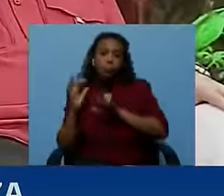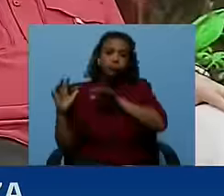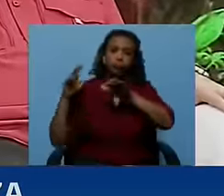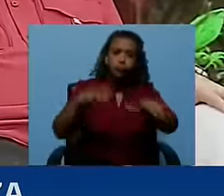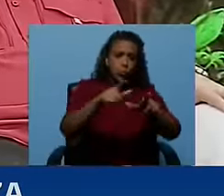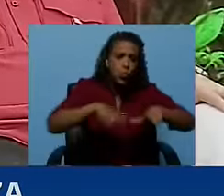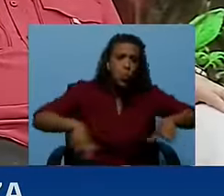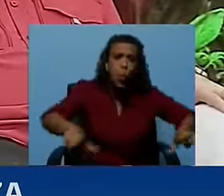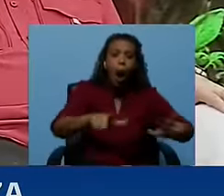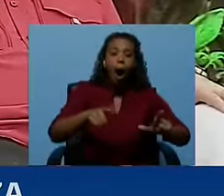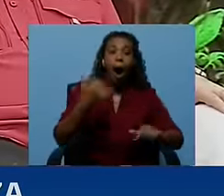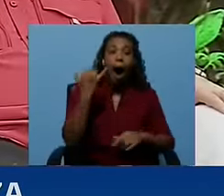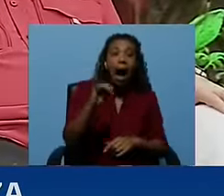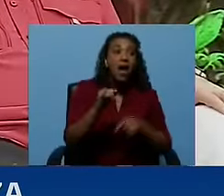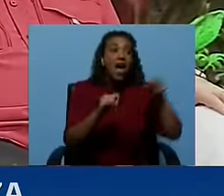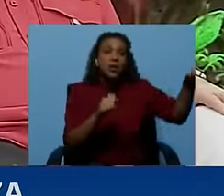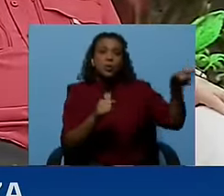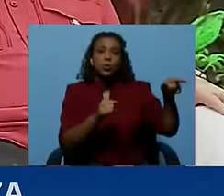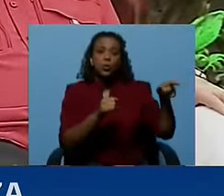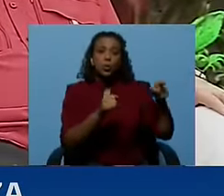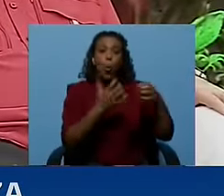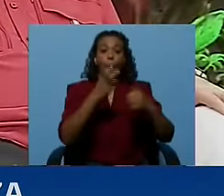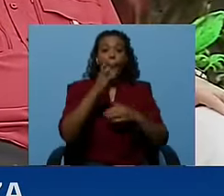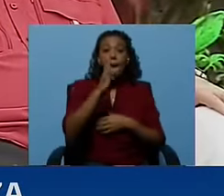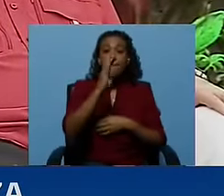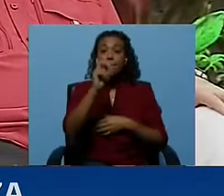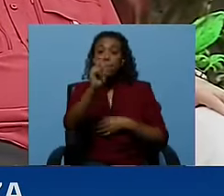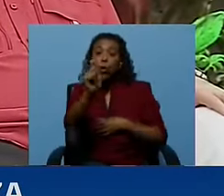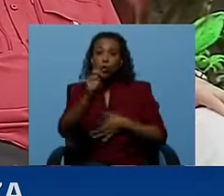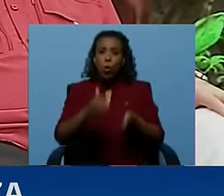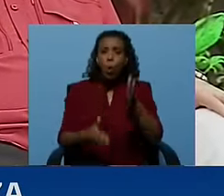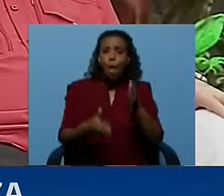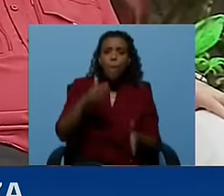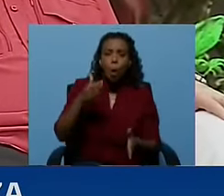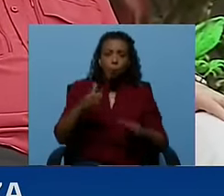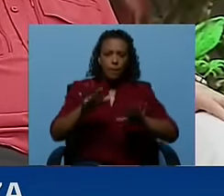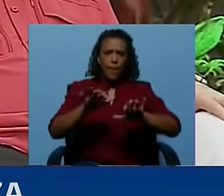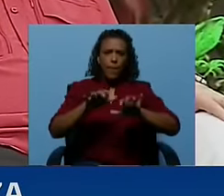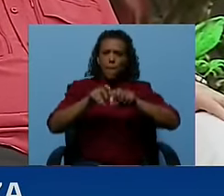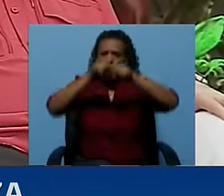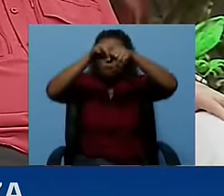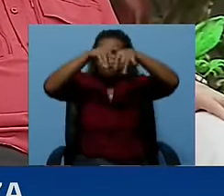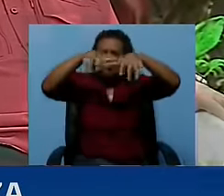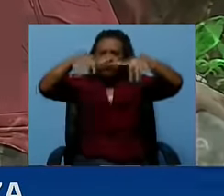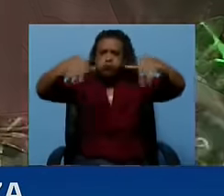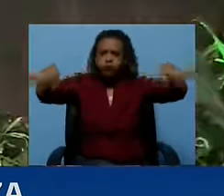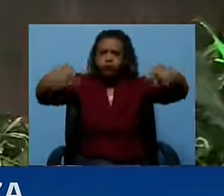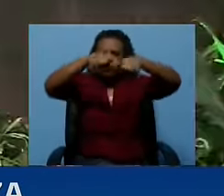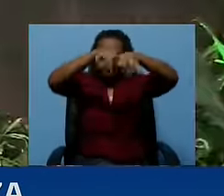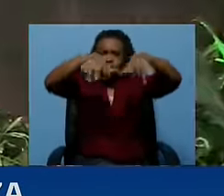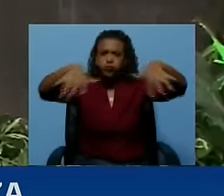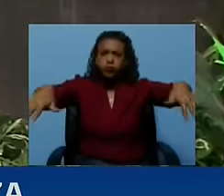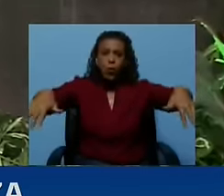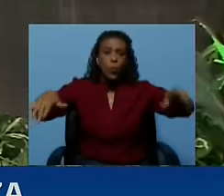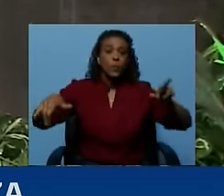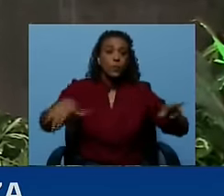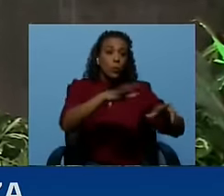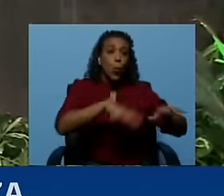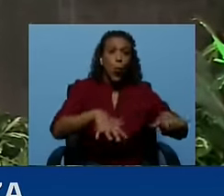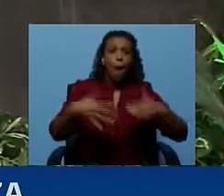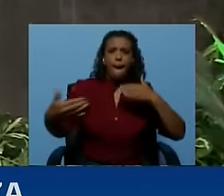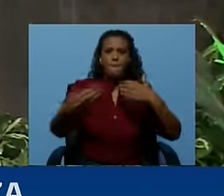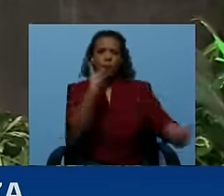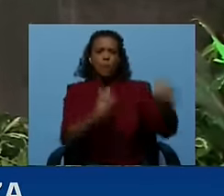Ellos tienen granjas de bot, ¿verdad, Michelo? Entonces, las granjas de bot nos